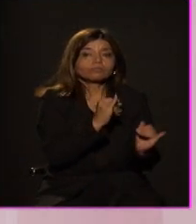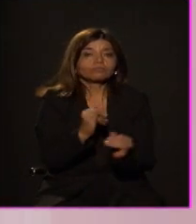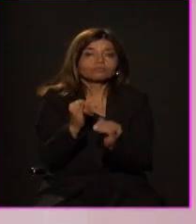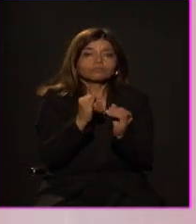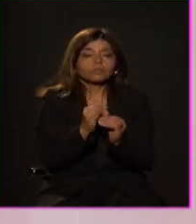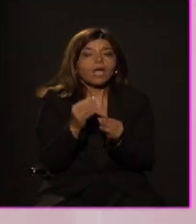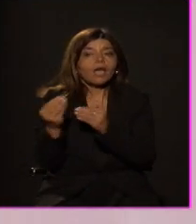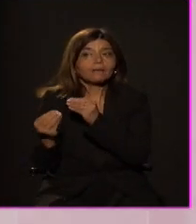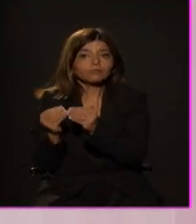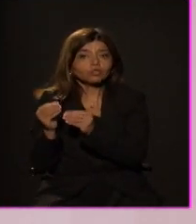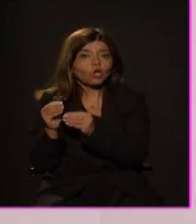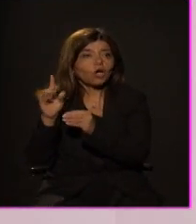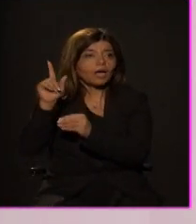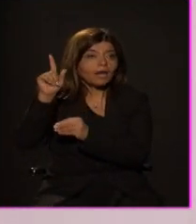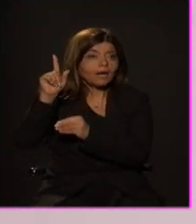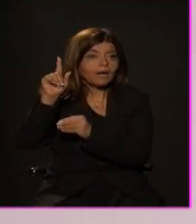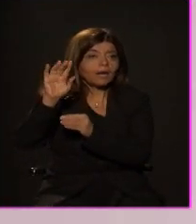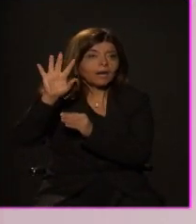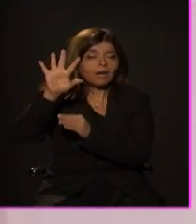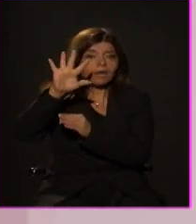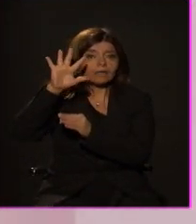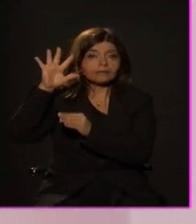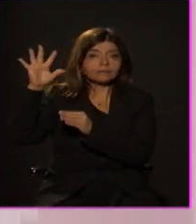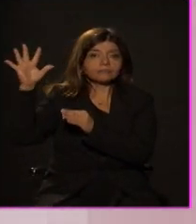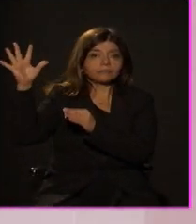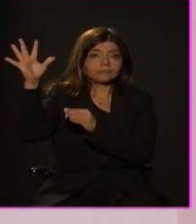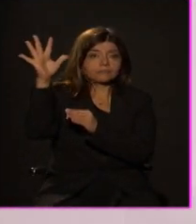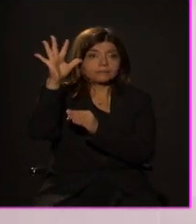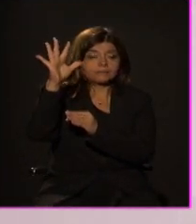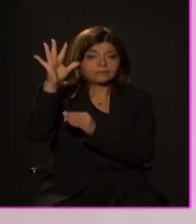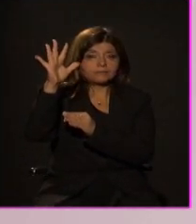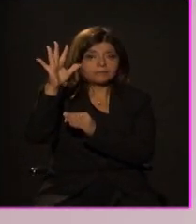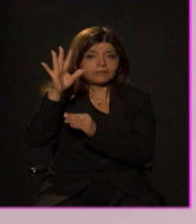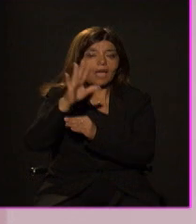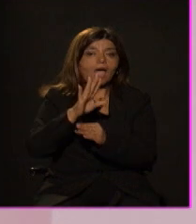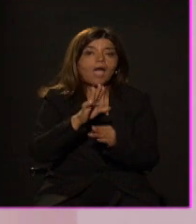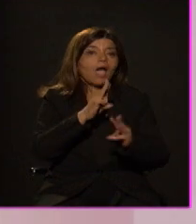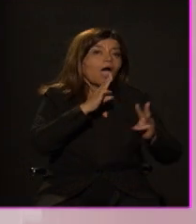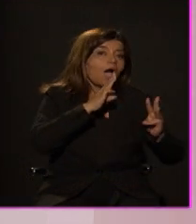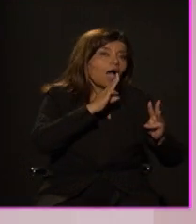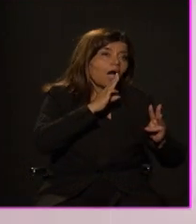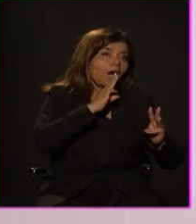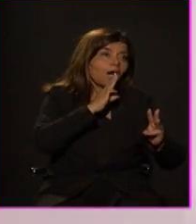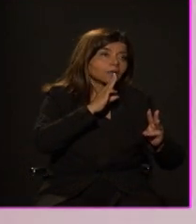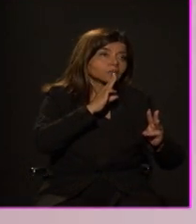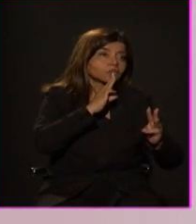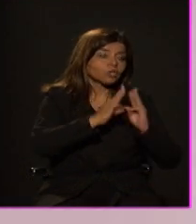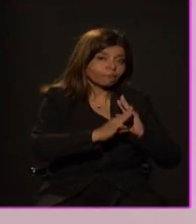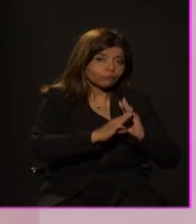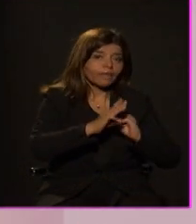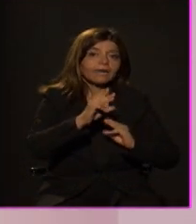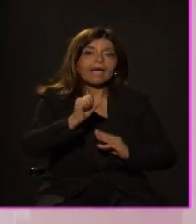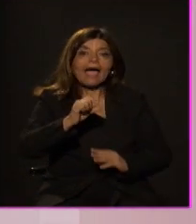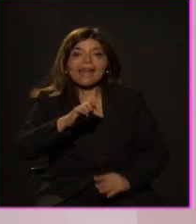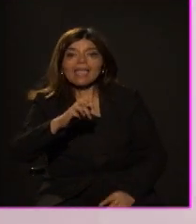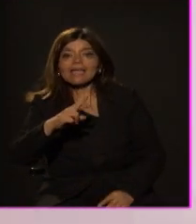ocurrió en esta galaxia. Esto es básicamente el dashboard, la página de Alerce. Entonces reportamos una